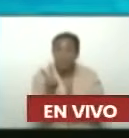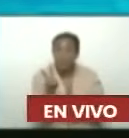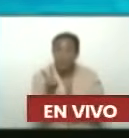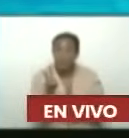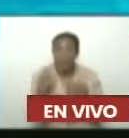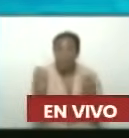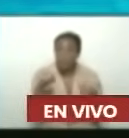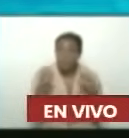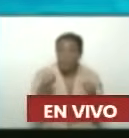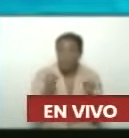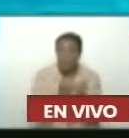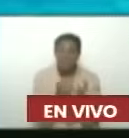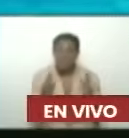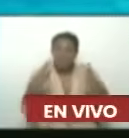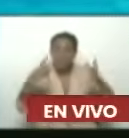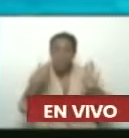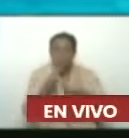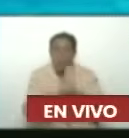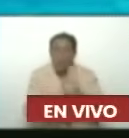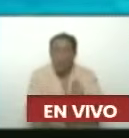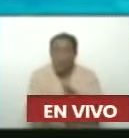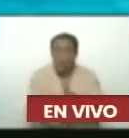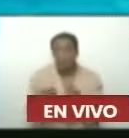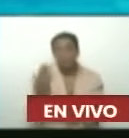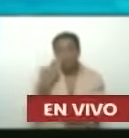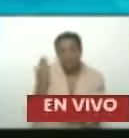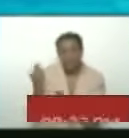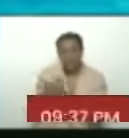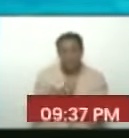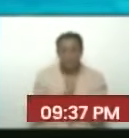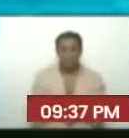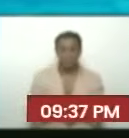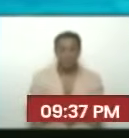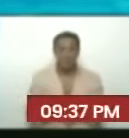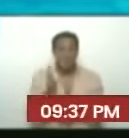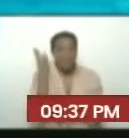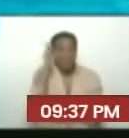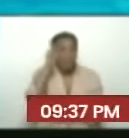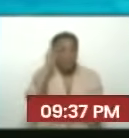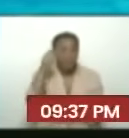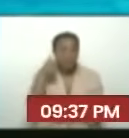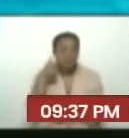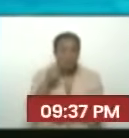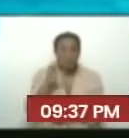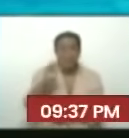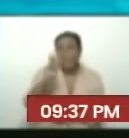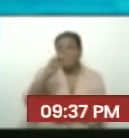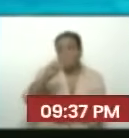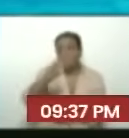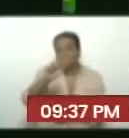el ejercicio de Naciones Unidas. Y están aquí con nosotros la profesora Malena